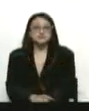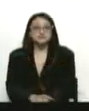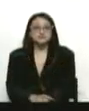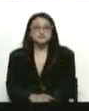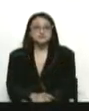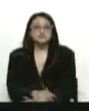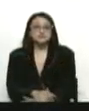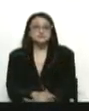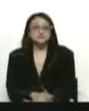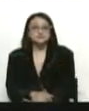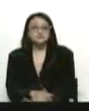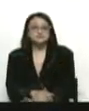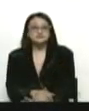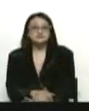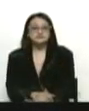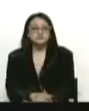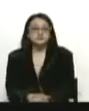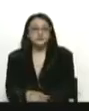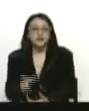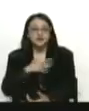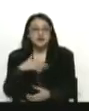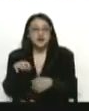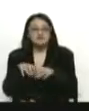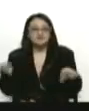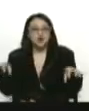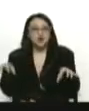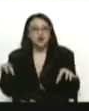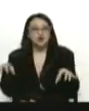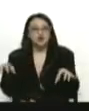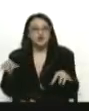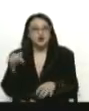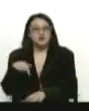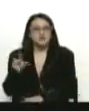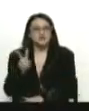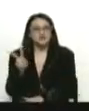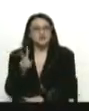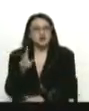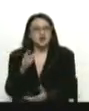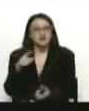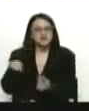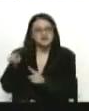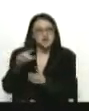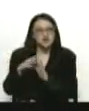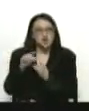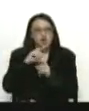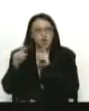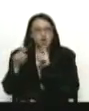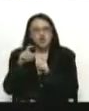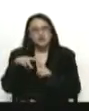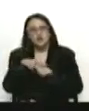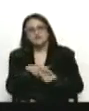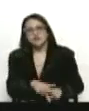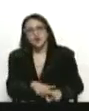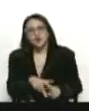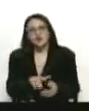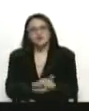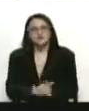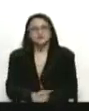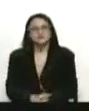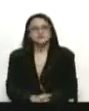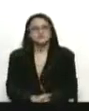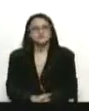que es el que trata de dividirnos en la sociedad y de que nos odiemos mutuamente, nos excluyemos y